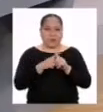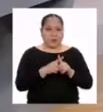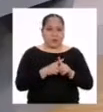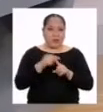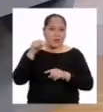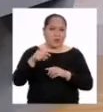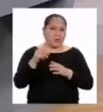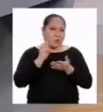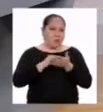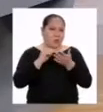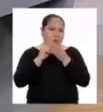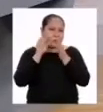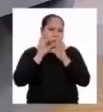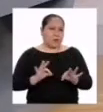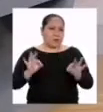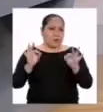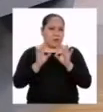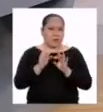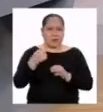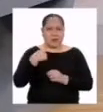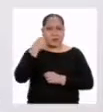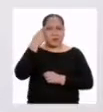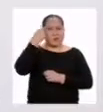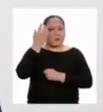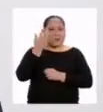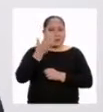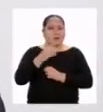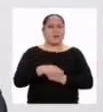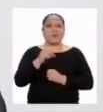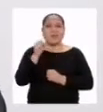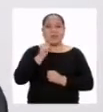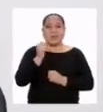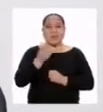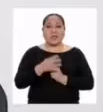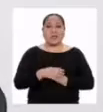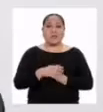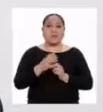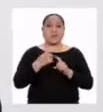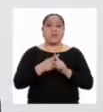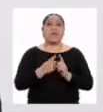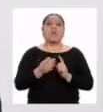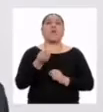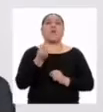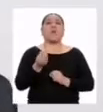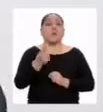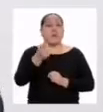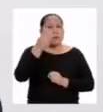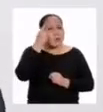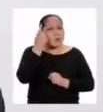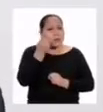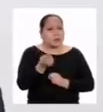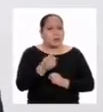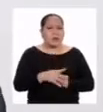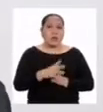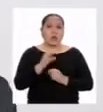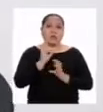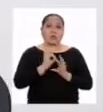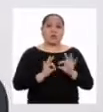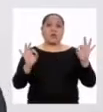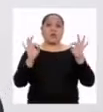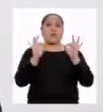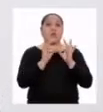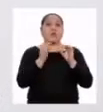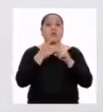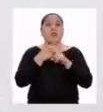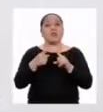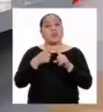son más importantes de lo que una se imagina. Claro, pero ¿por qué crees tú que son importantes